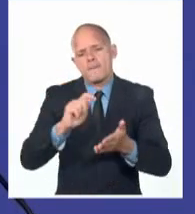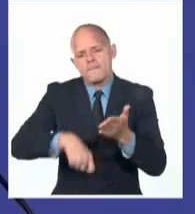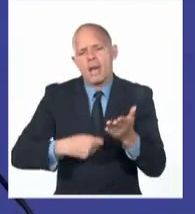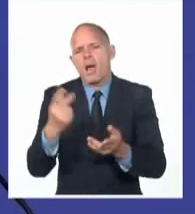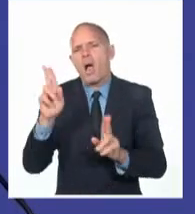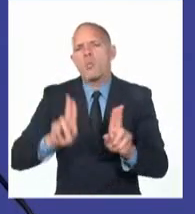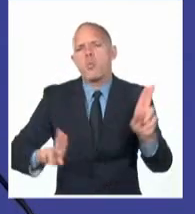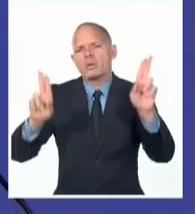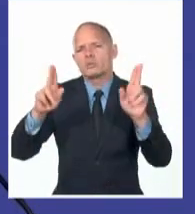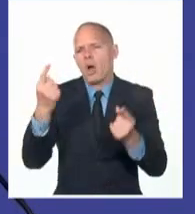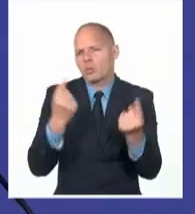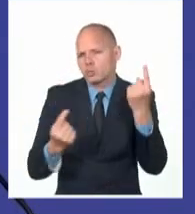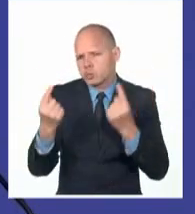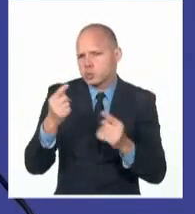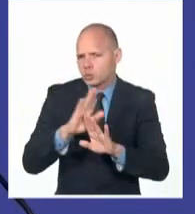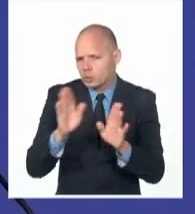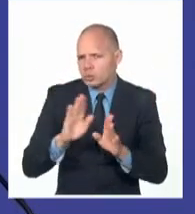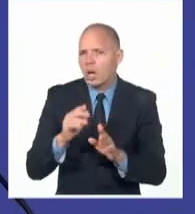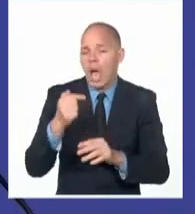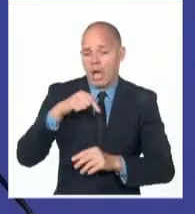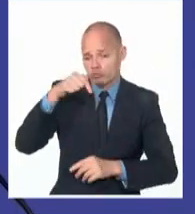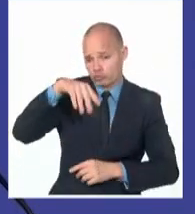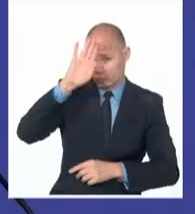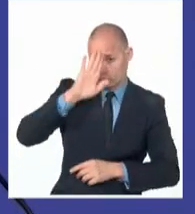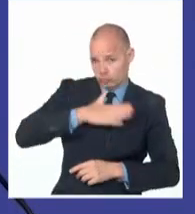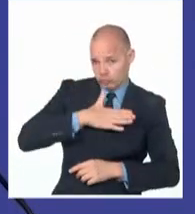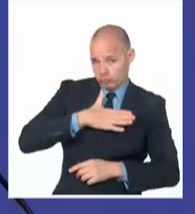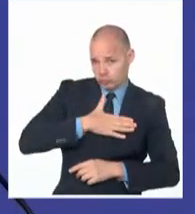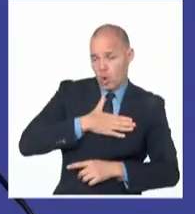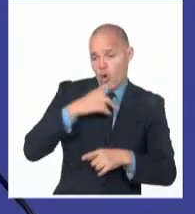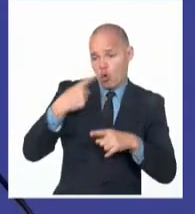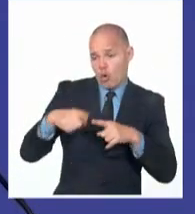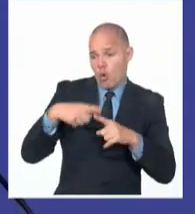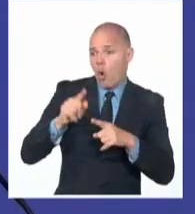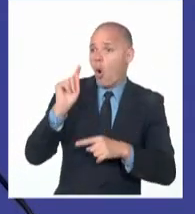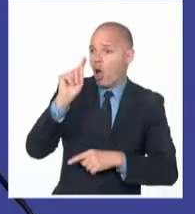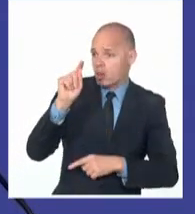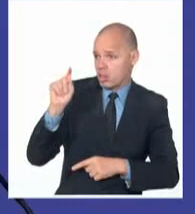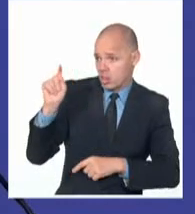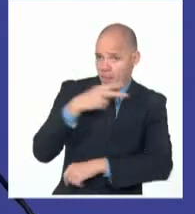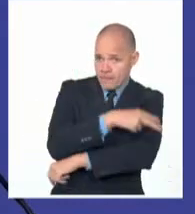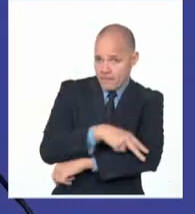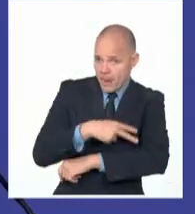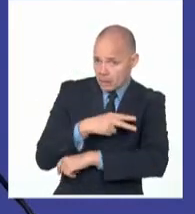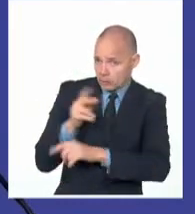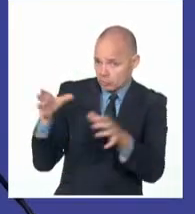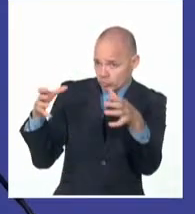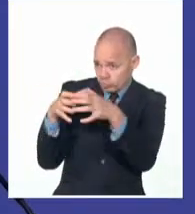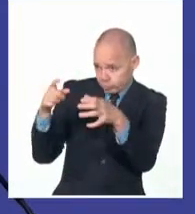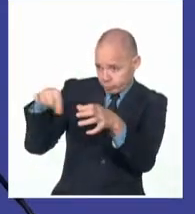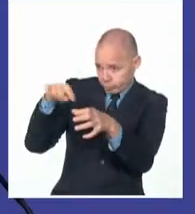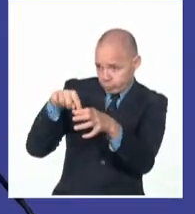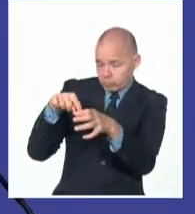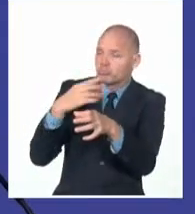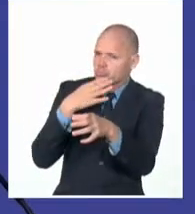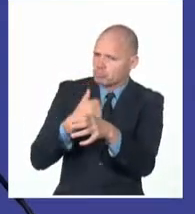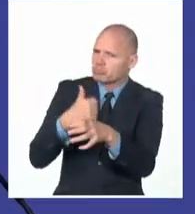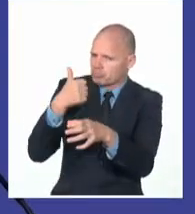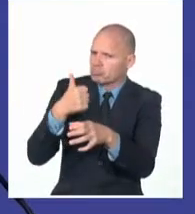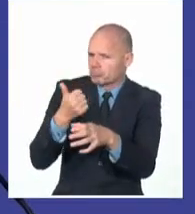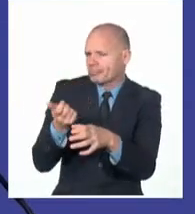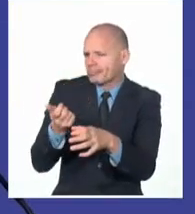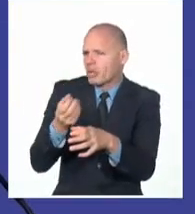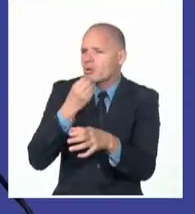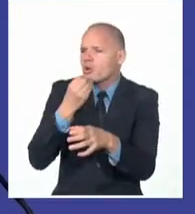de aranceles firmados por Cuba con países de esta región constituye una ventaja adicional